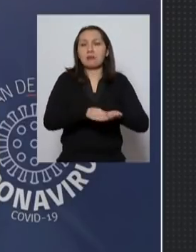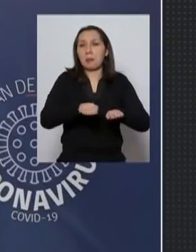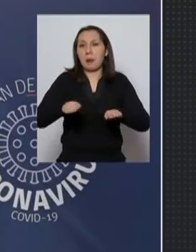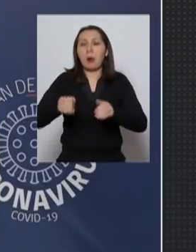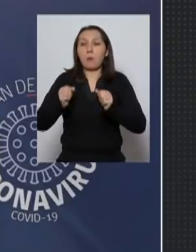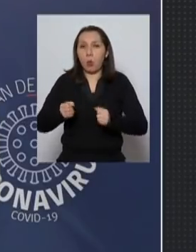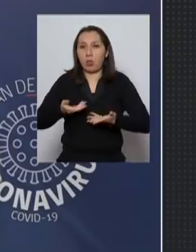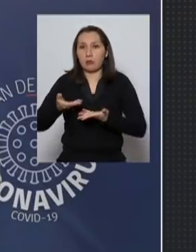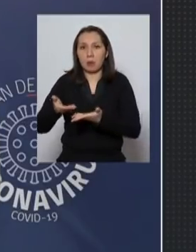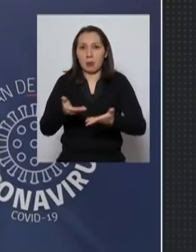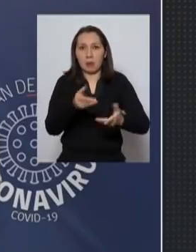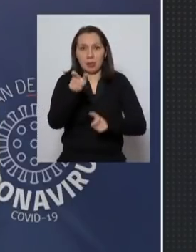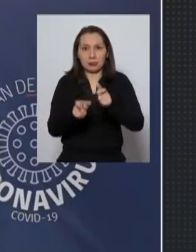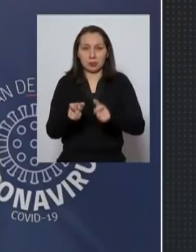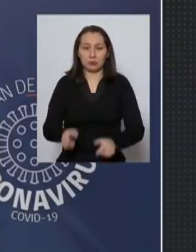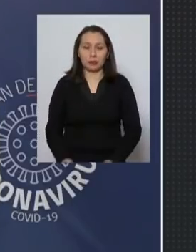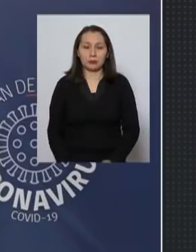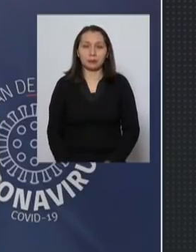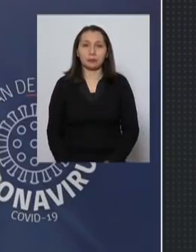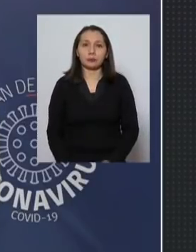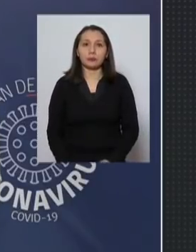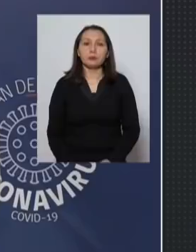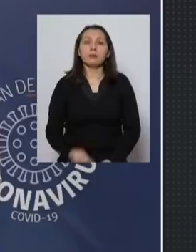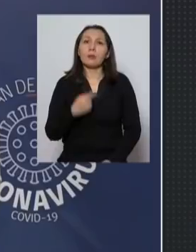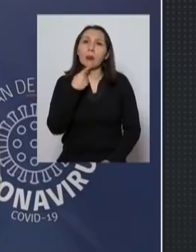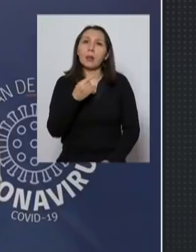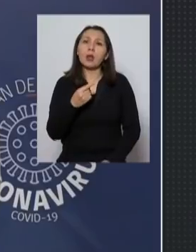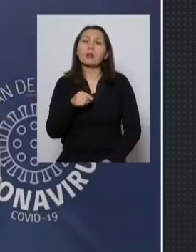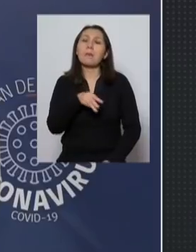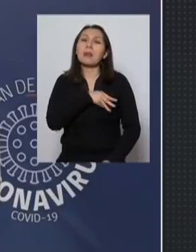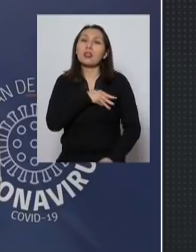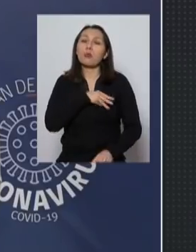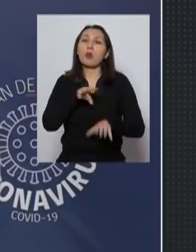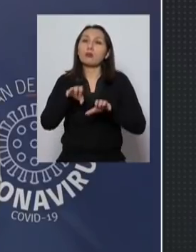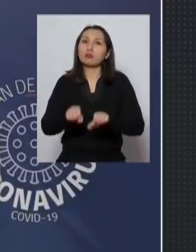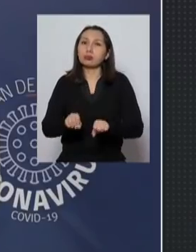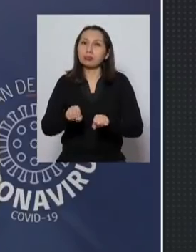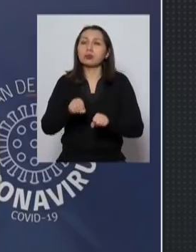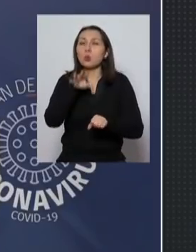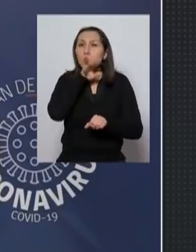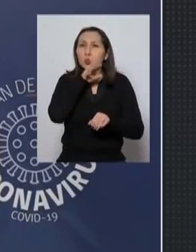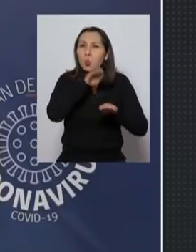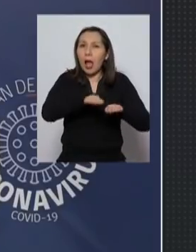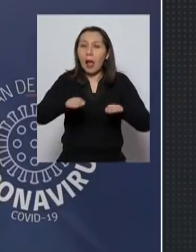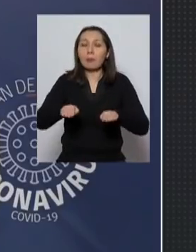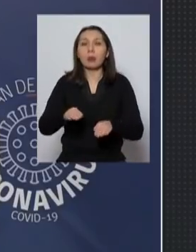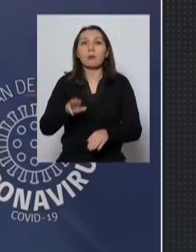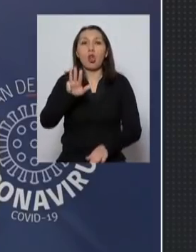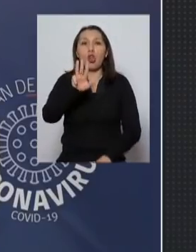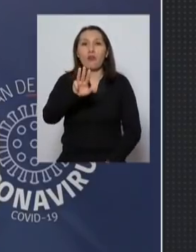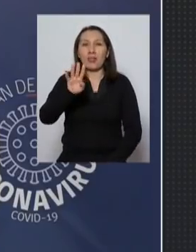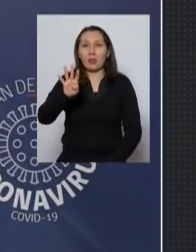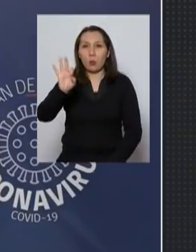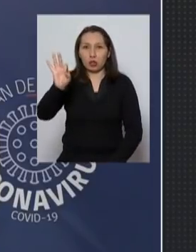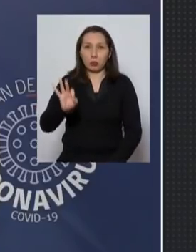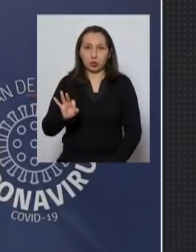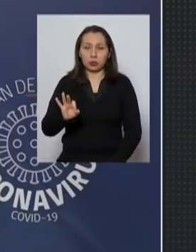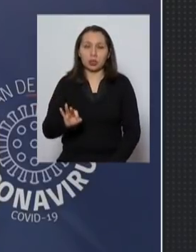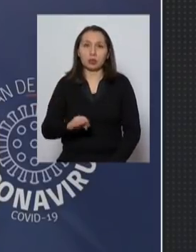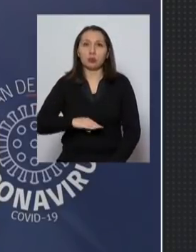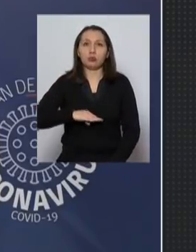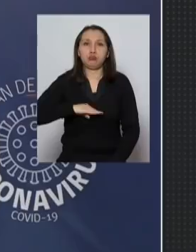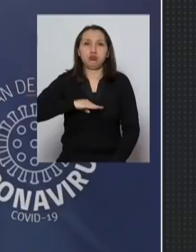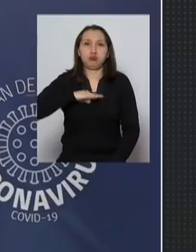seguir atendiendo. ¿Sobre la ocupación en la región metropolitana? La ocupación en la región metropolitana es de un